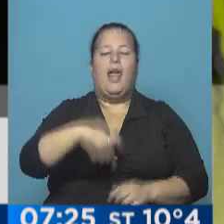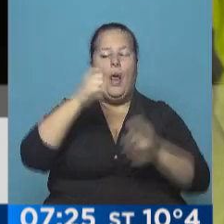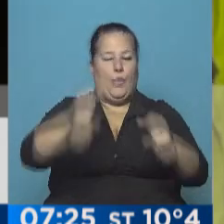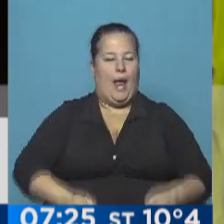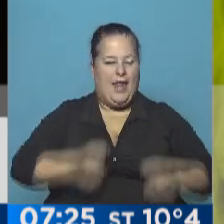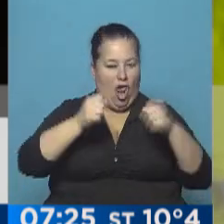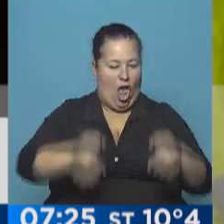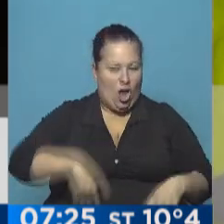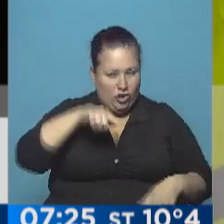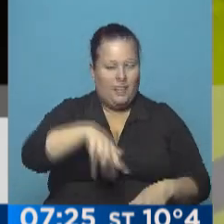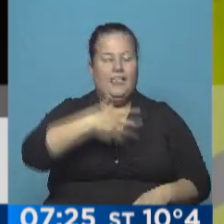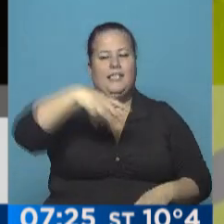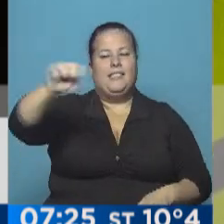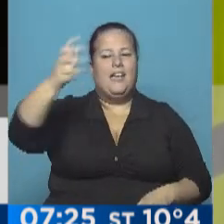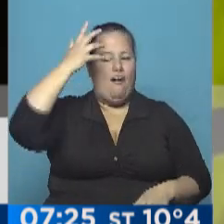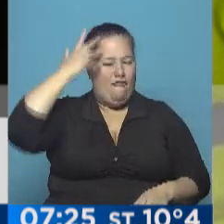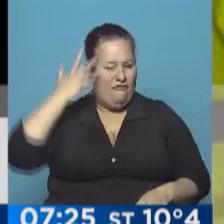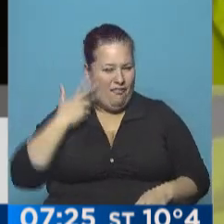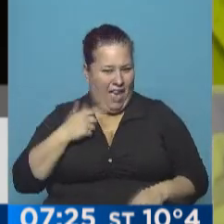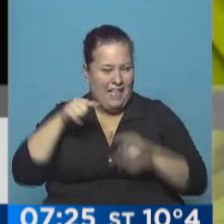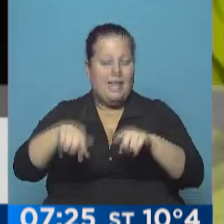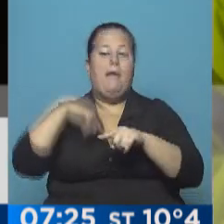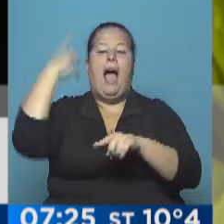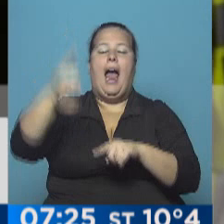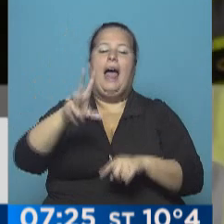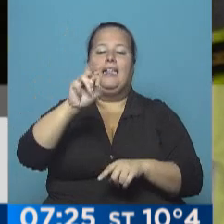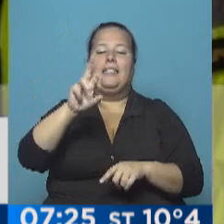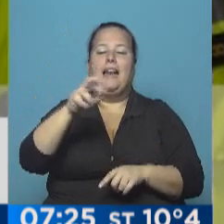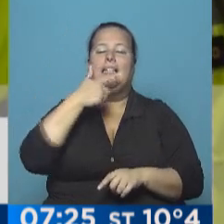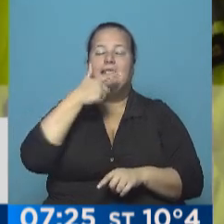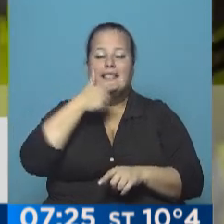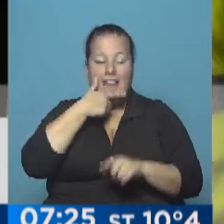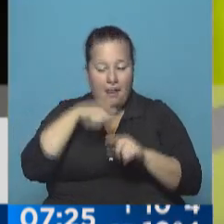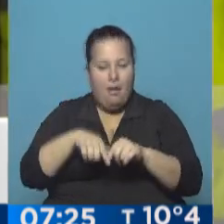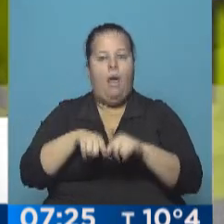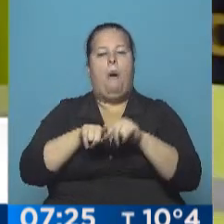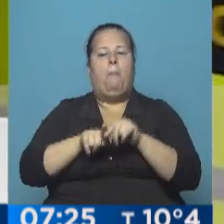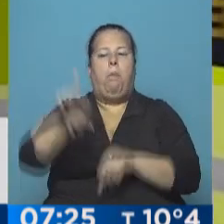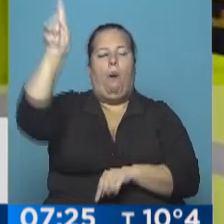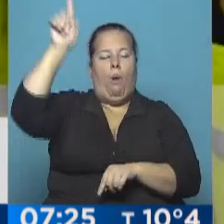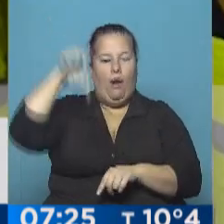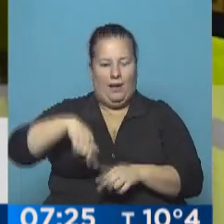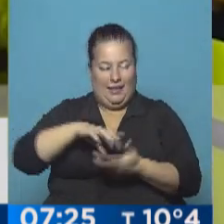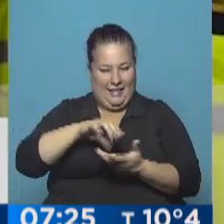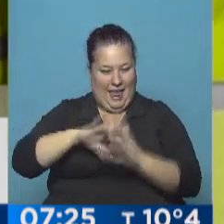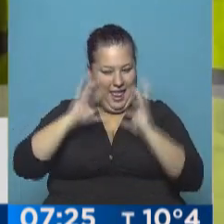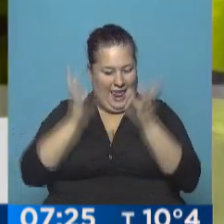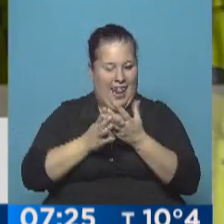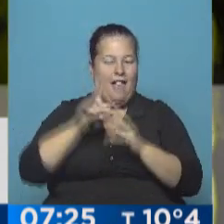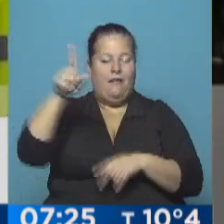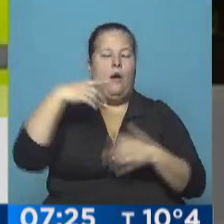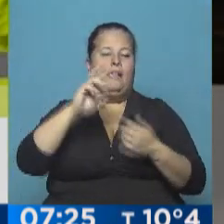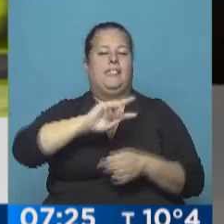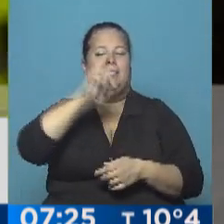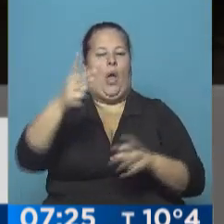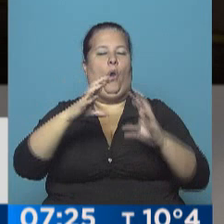Bariloche hacia la guayana francesa para que el día 30 de septiembre despegue desde la tierra y tengamos nuestro